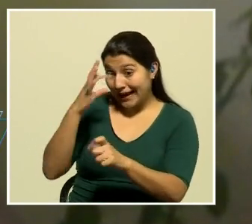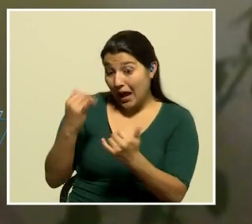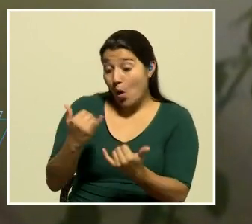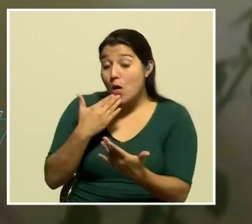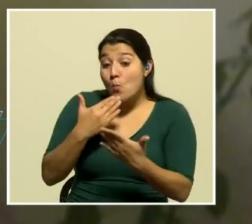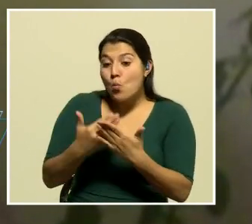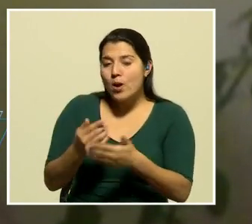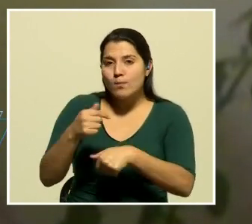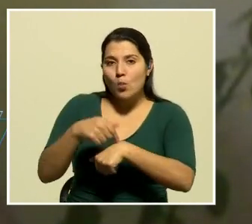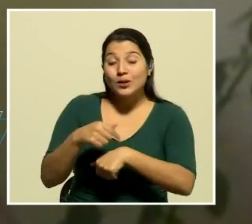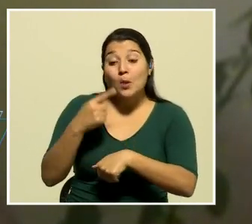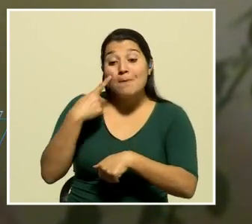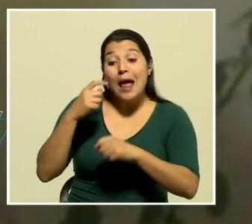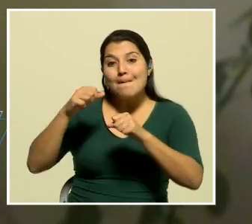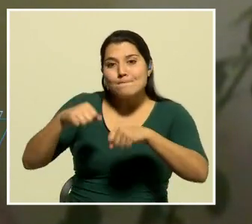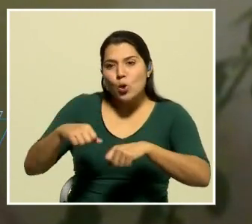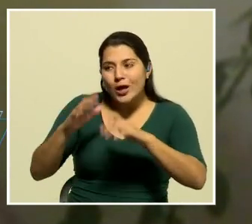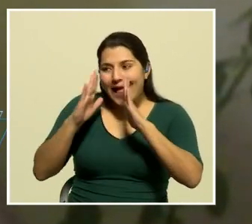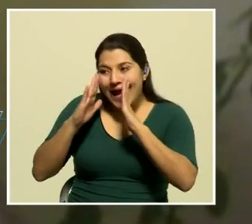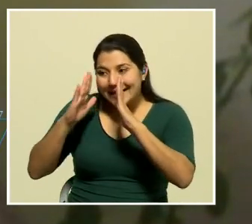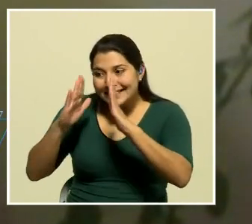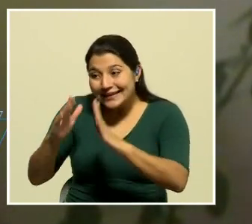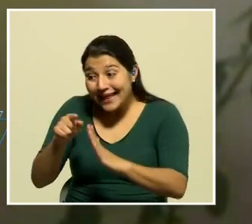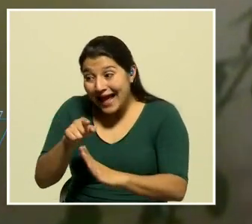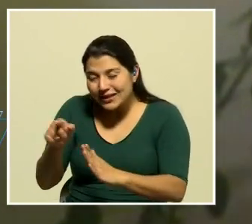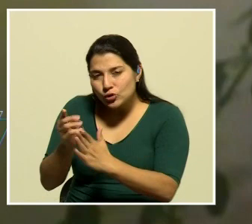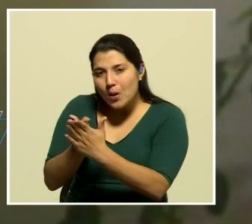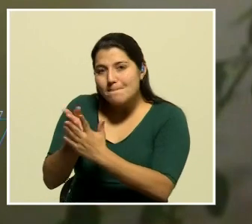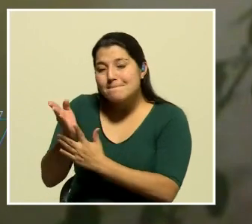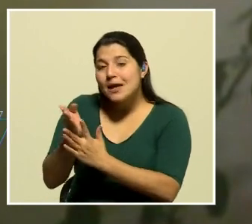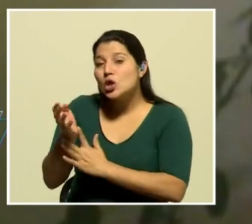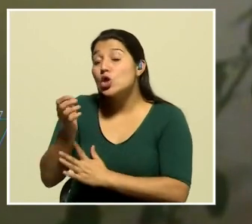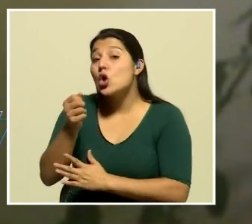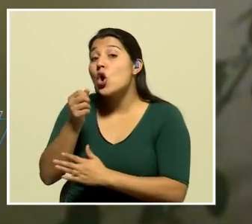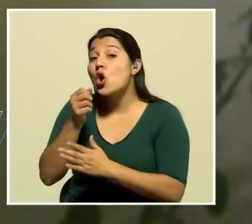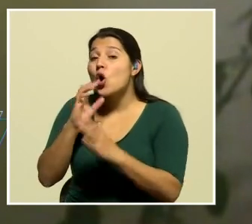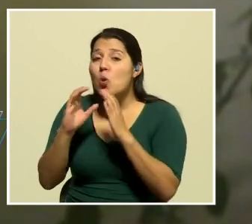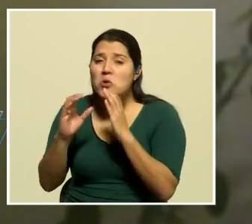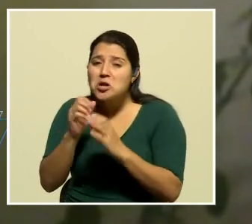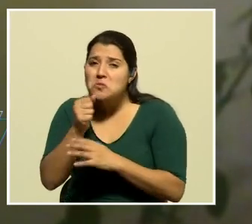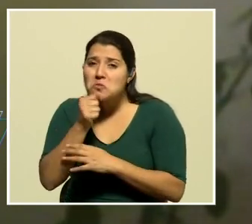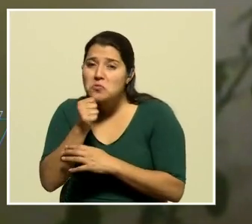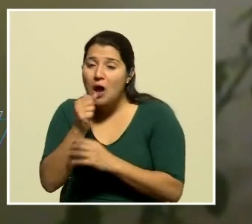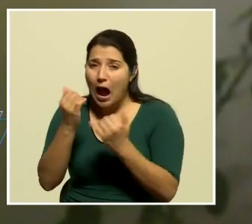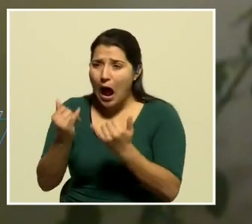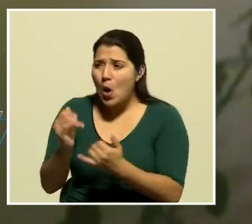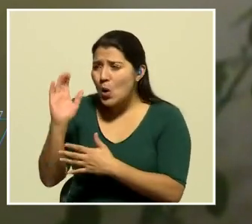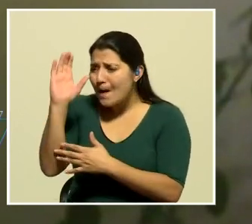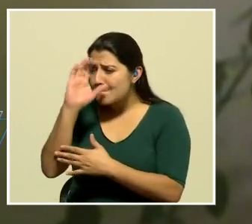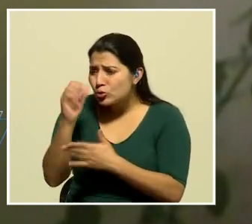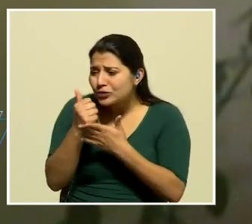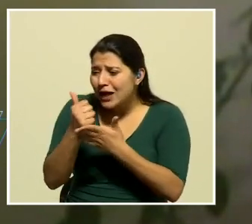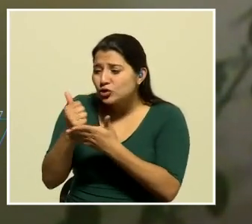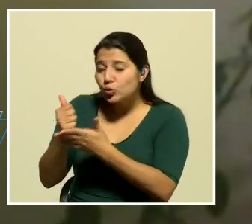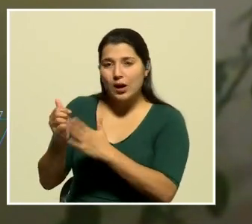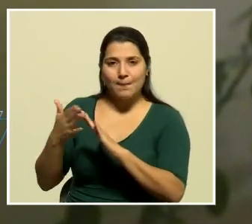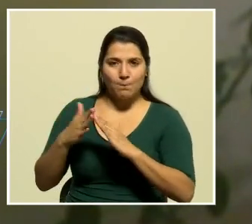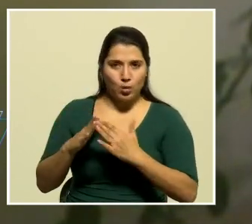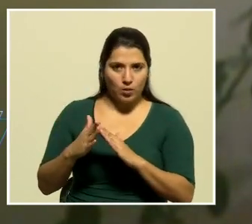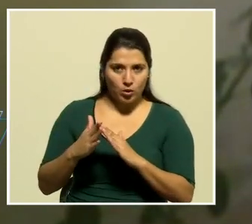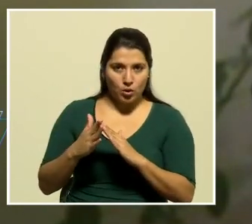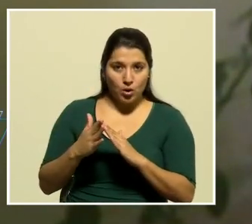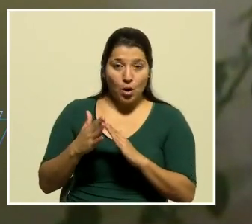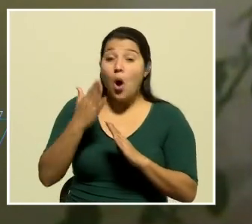para que comencemos a prestar atención a esos medios de comunicación que están buscando ayudar a su gente, porque todos ellos tienen